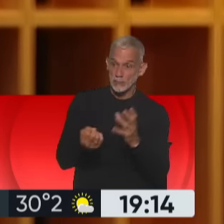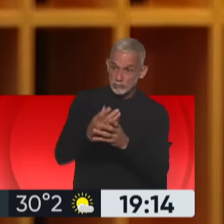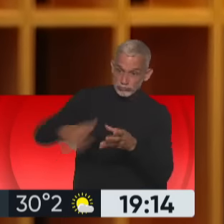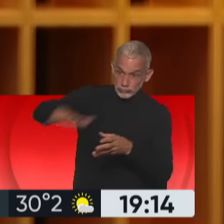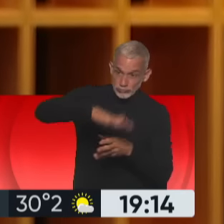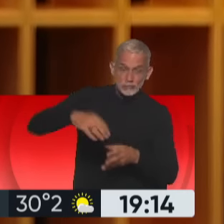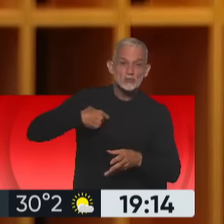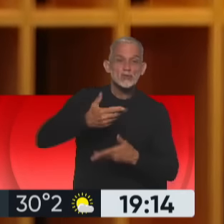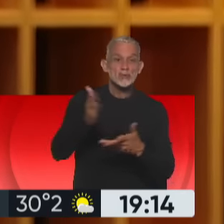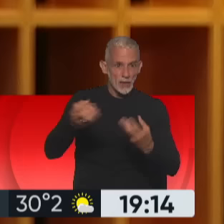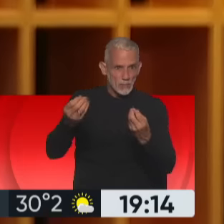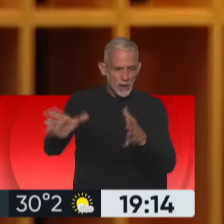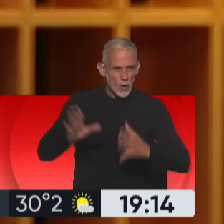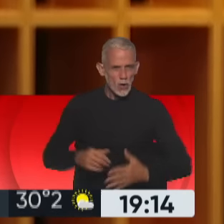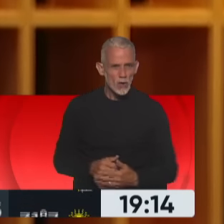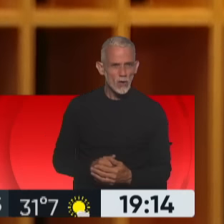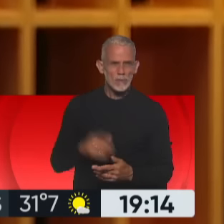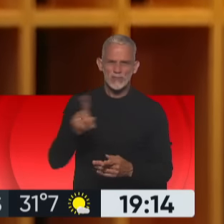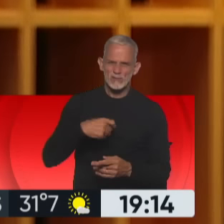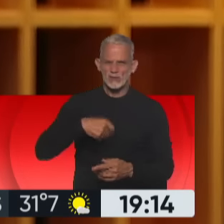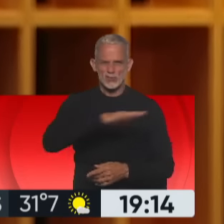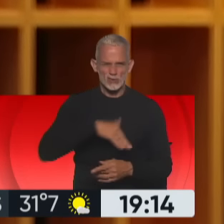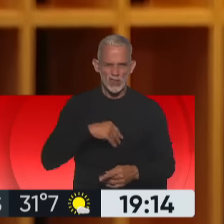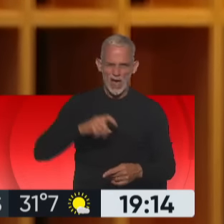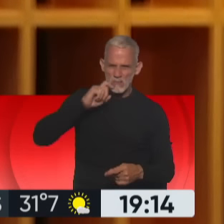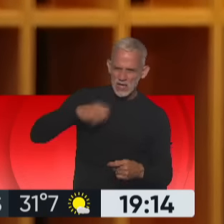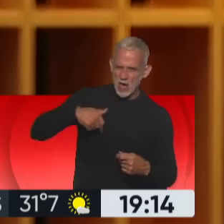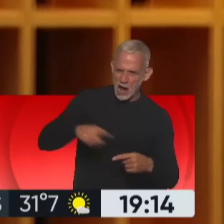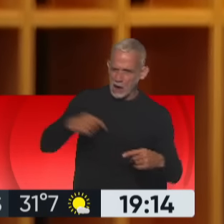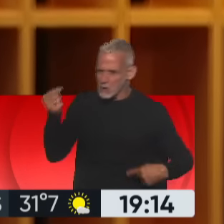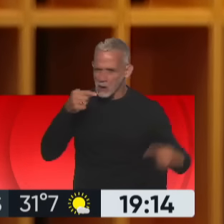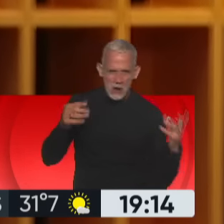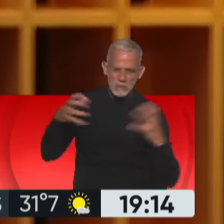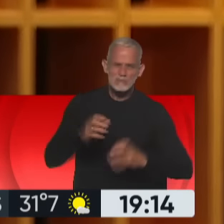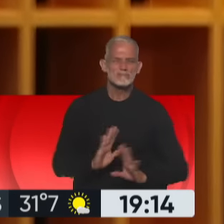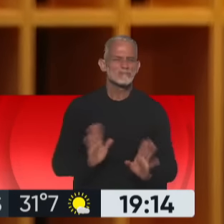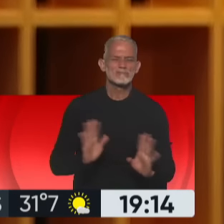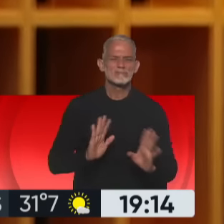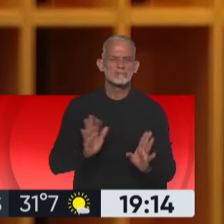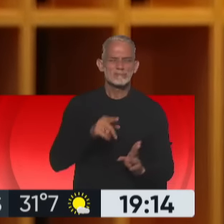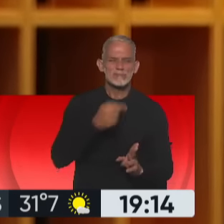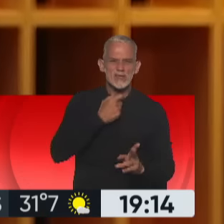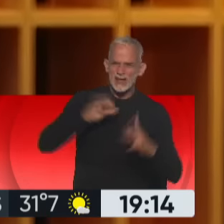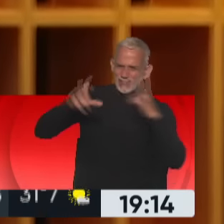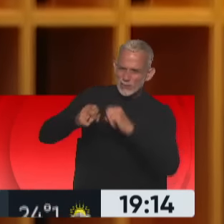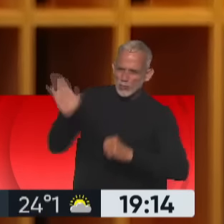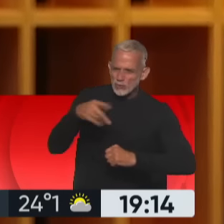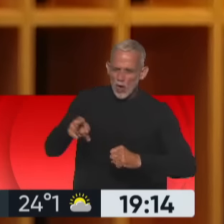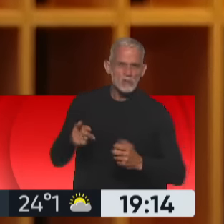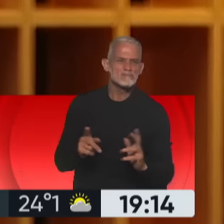mejores, no una sociedad de envidiosos y resentidos que están dispuestos a destruirlo